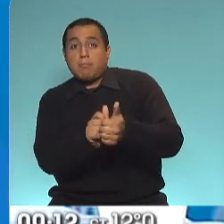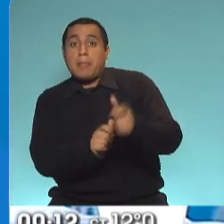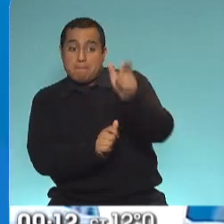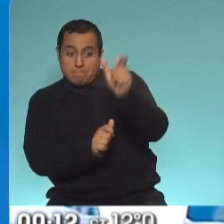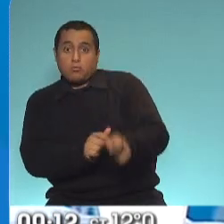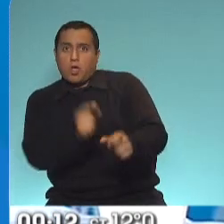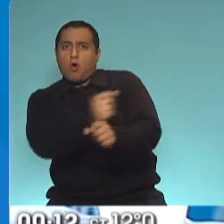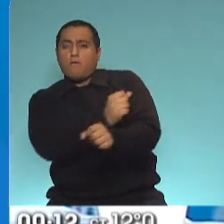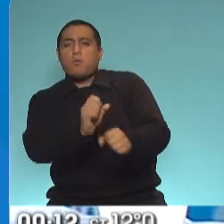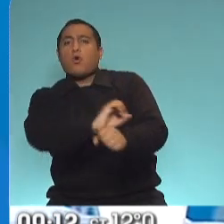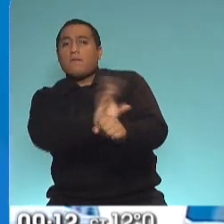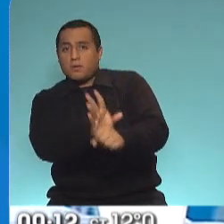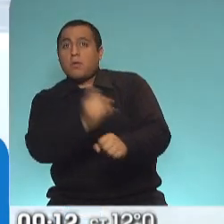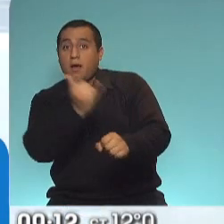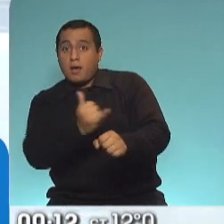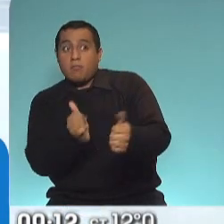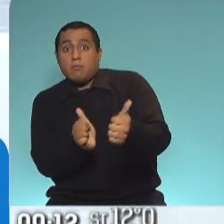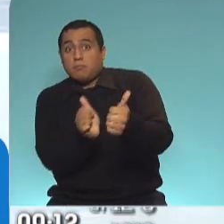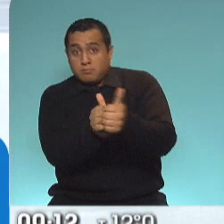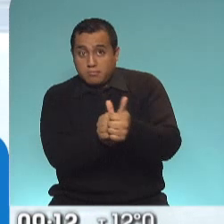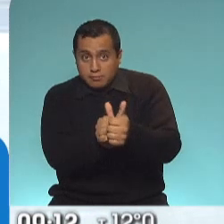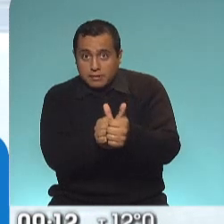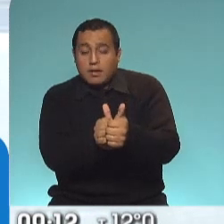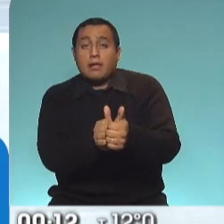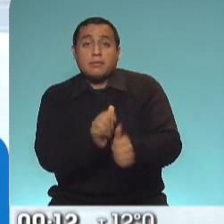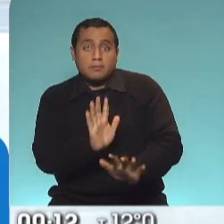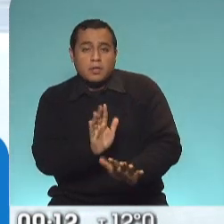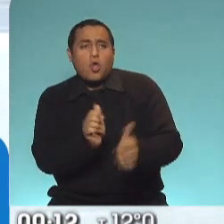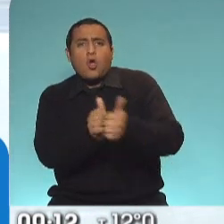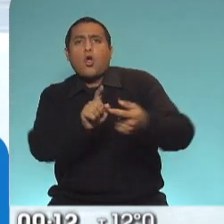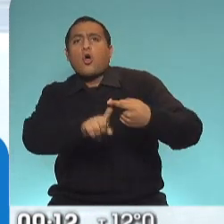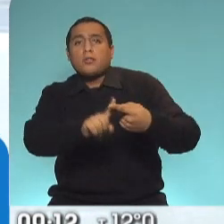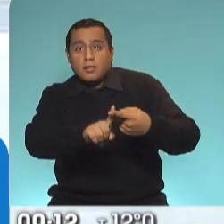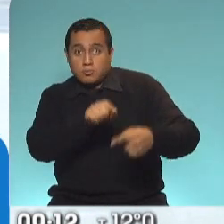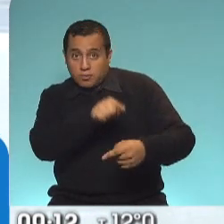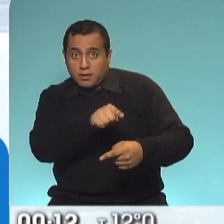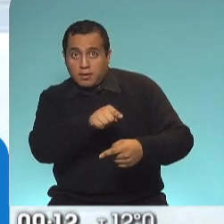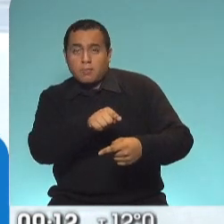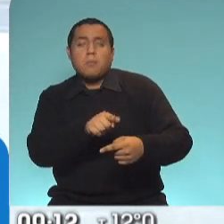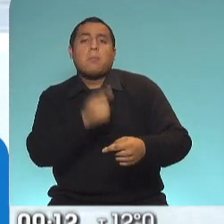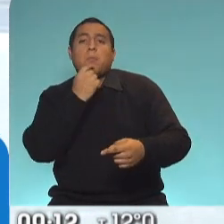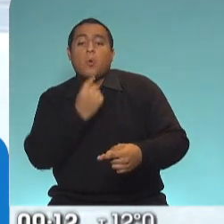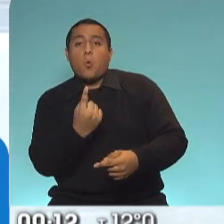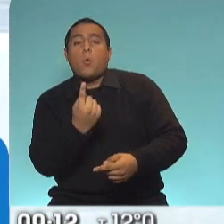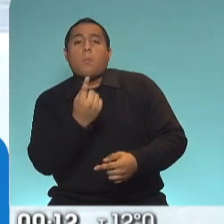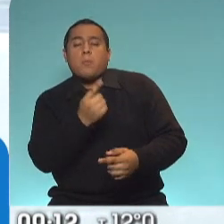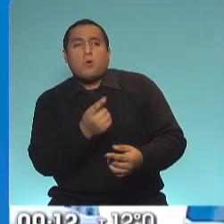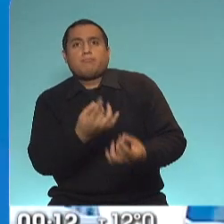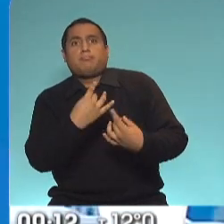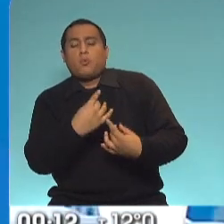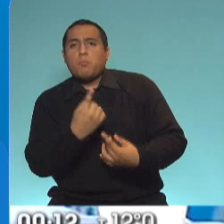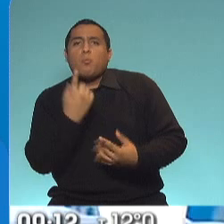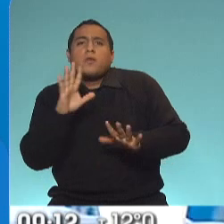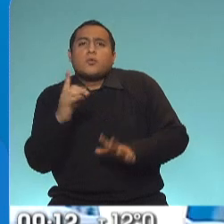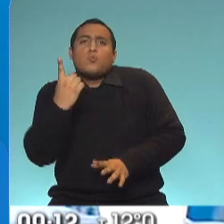sido confirmado como coronavirus. En ese caso, si fue un contacto estrecho con la presencia de uno de los síntomas referidos,